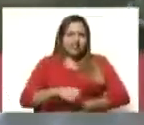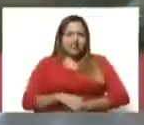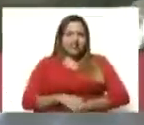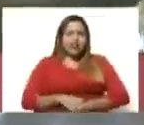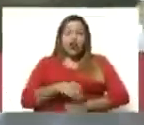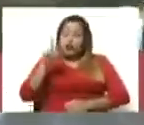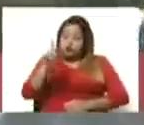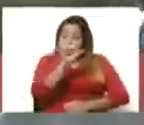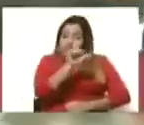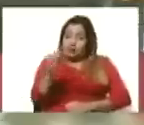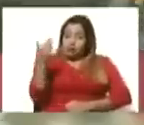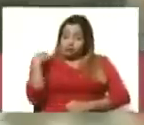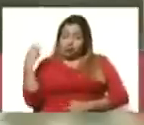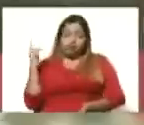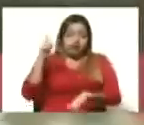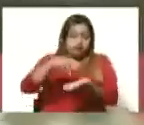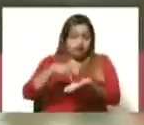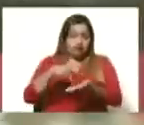una semana.